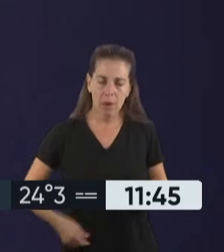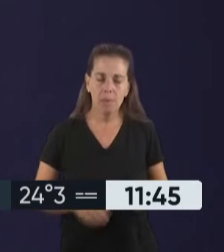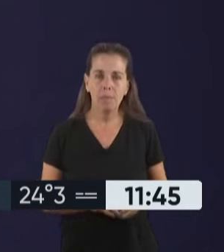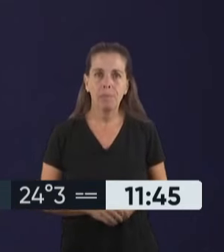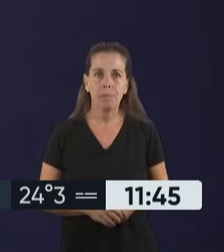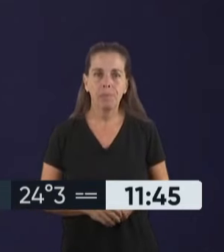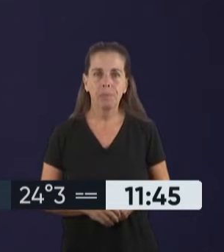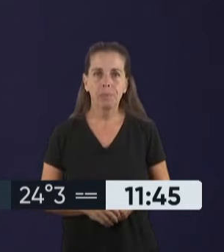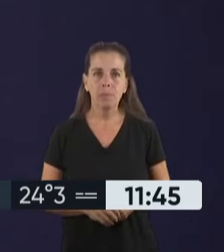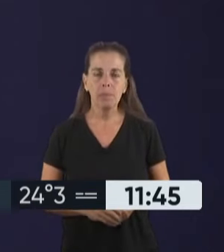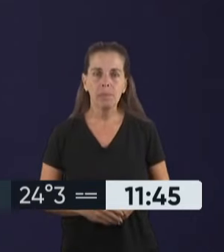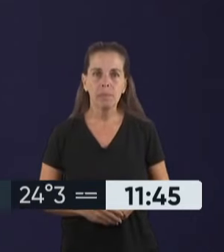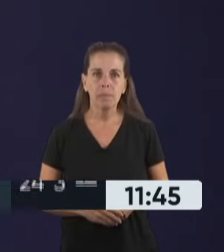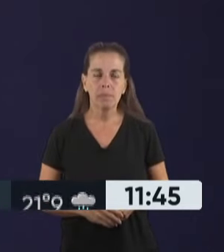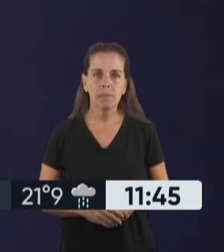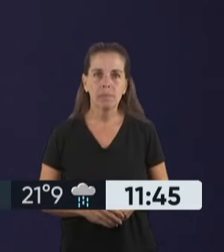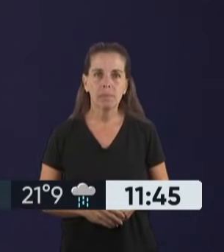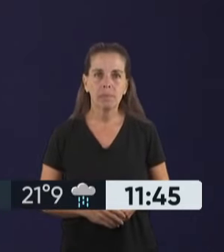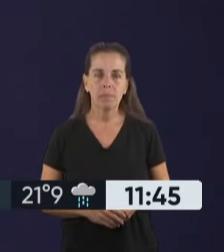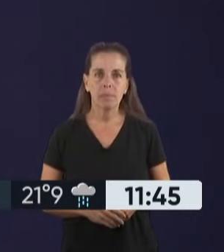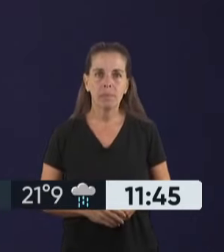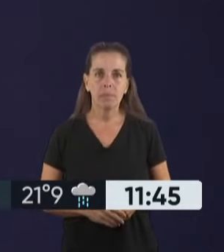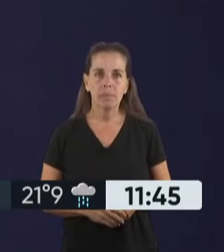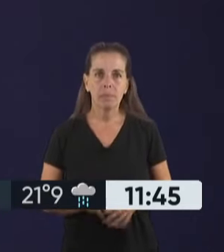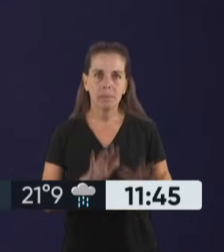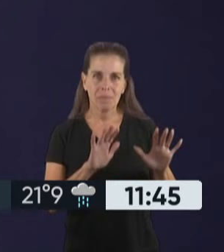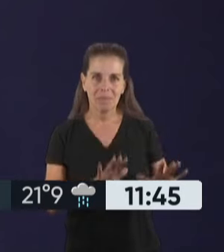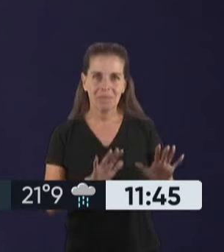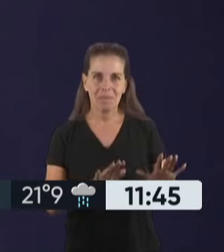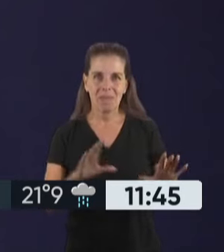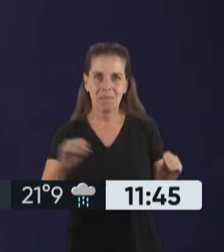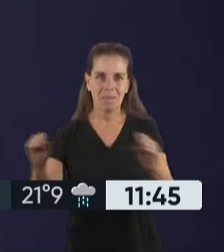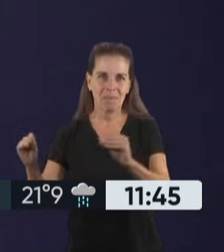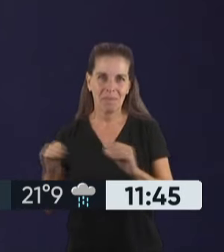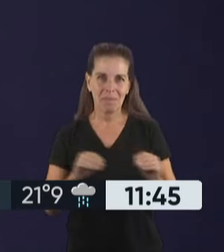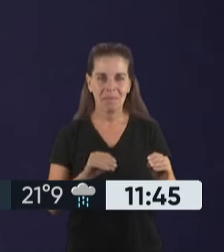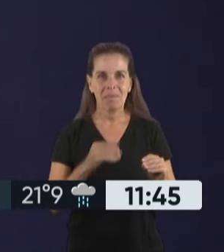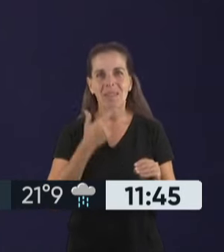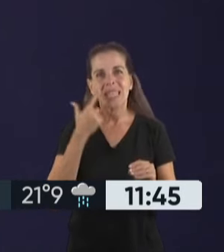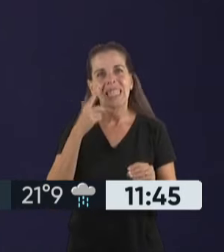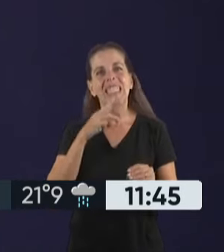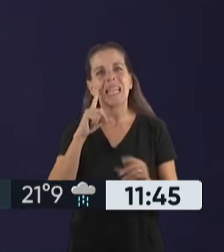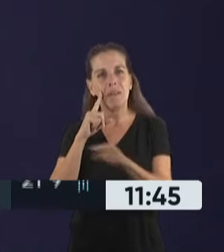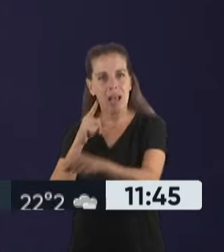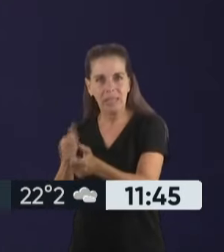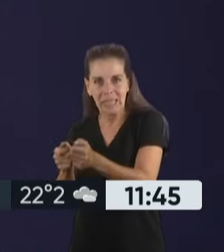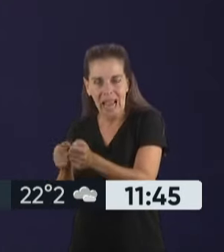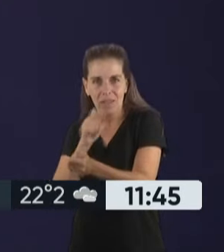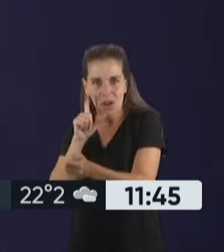estamos eh esperen que termine silvita marcado con su WhatsApp